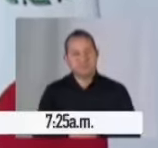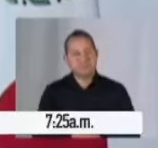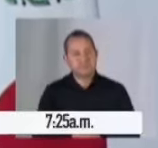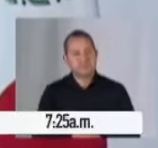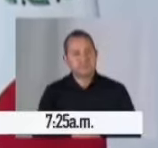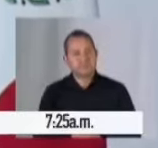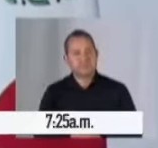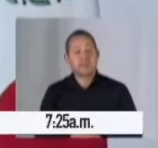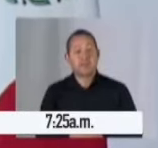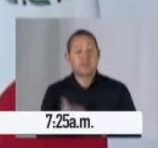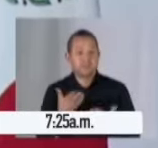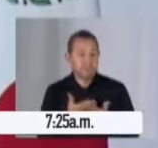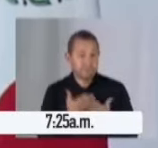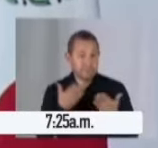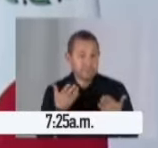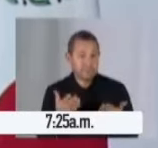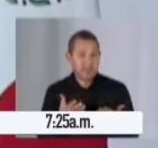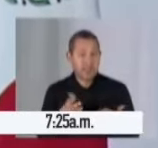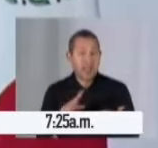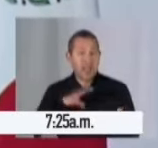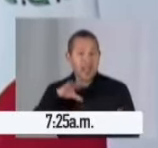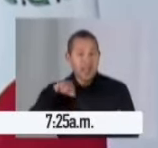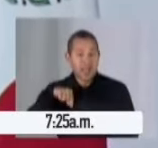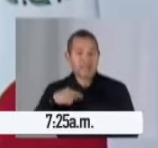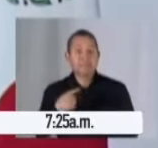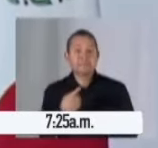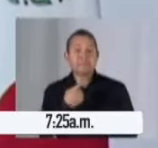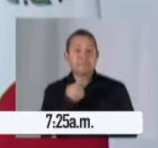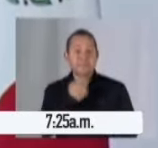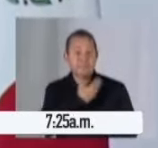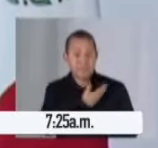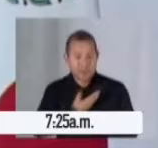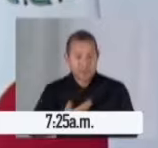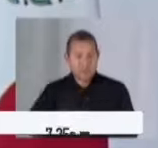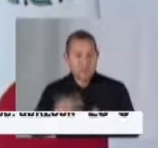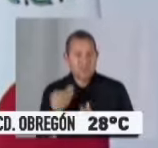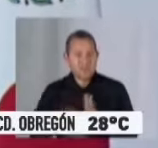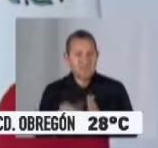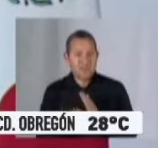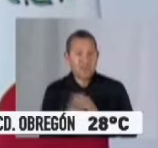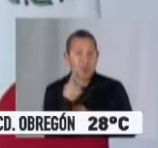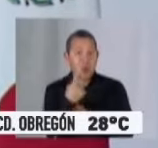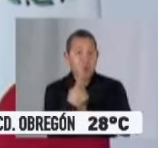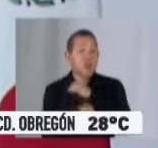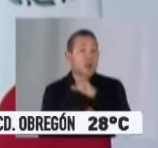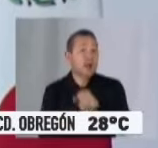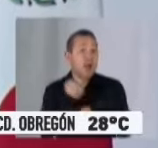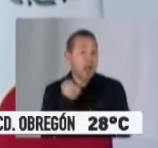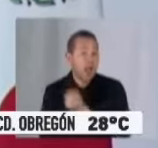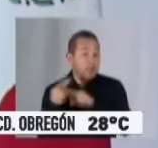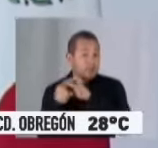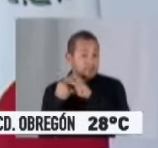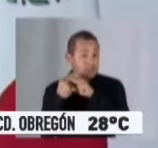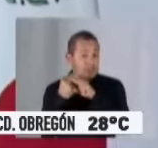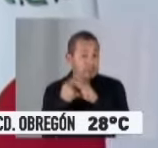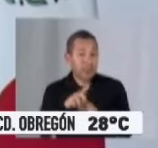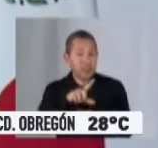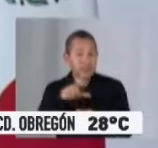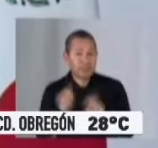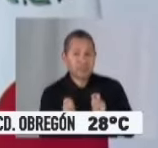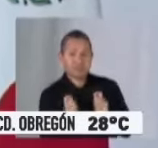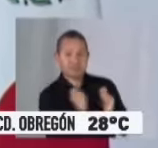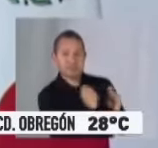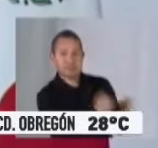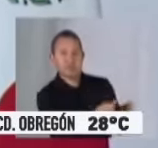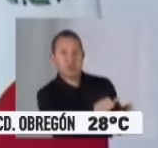Tienen un presidente que le falta 1 año y quiere decir que a mí me puede faltar 1 año. Pero si se hace esto, vendré como